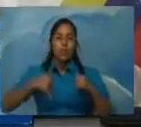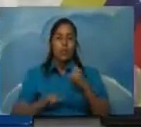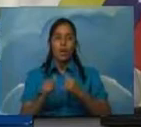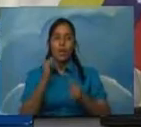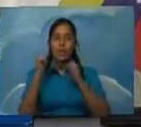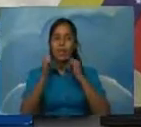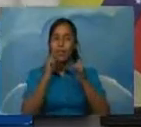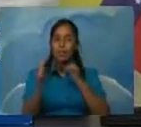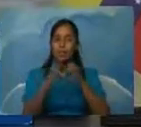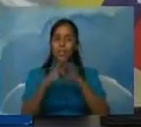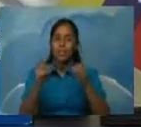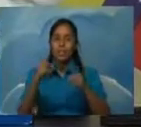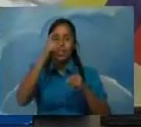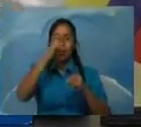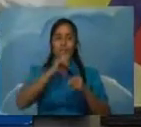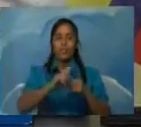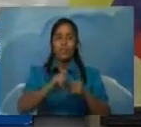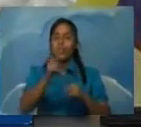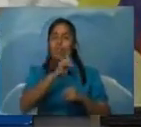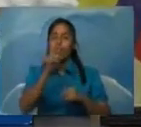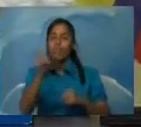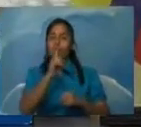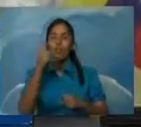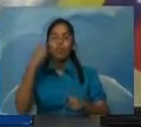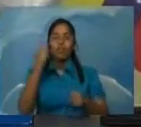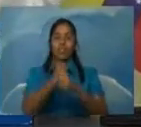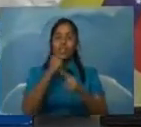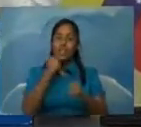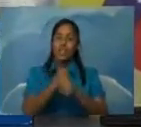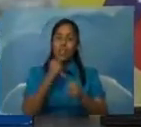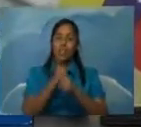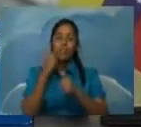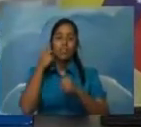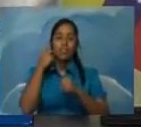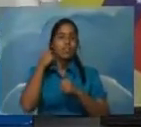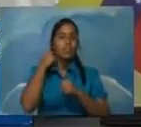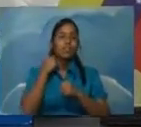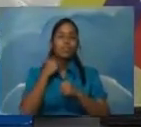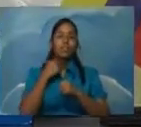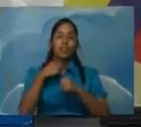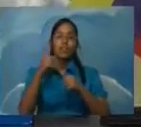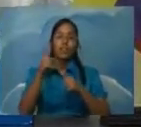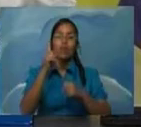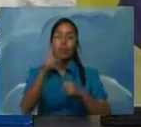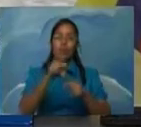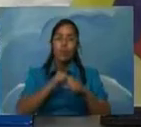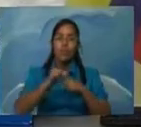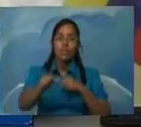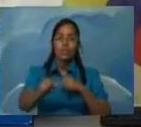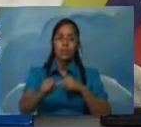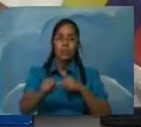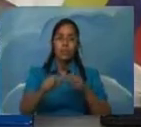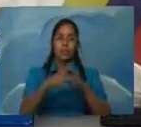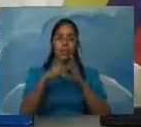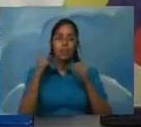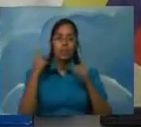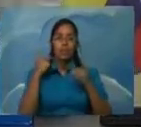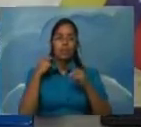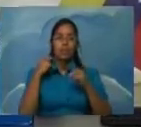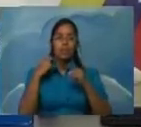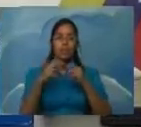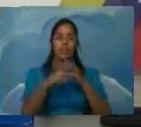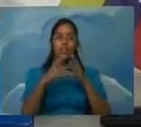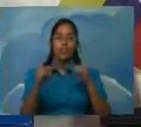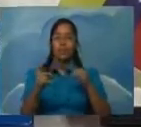fiestas anuales, no se trabaja durante una semana. O sea que la fiesta ya no